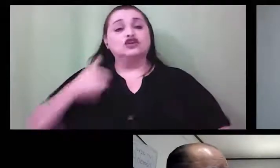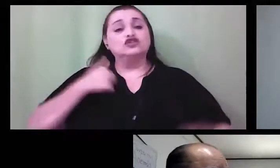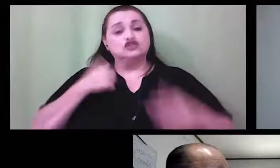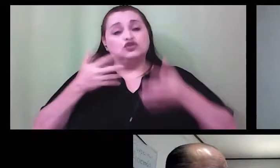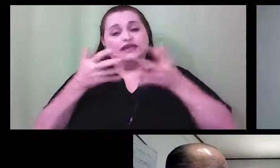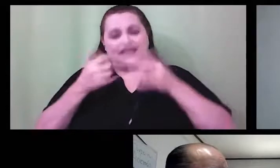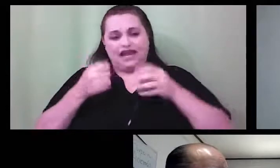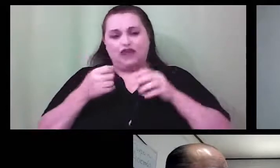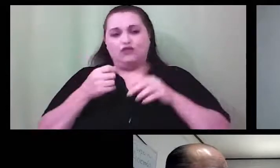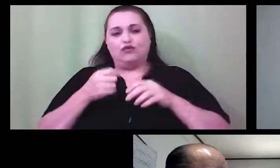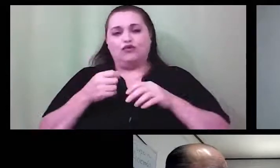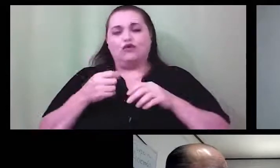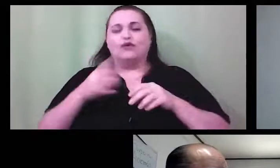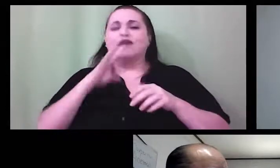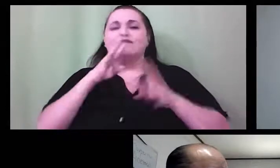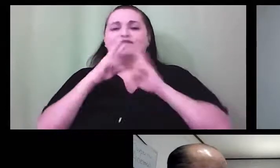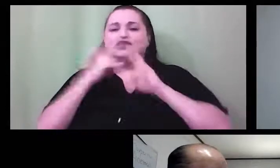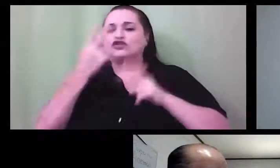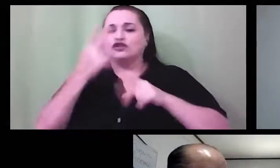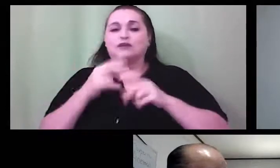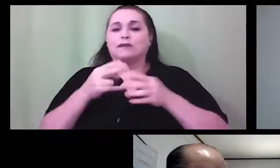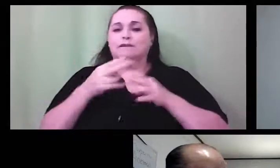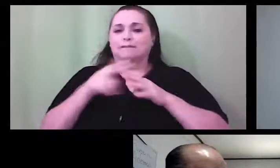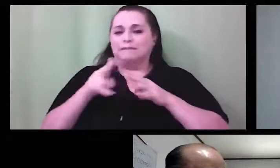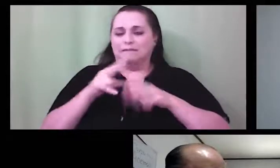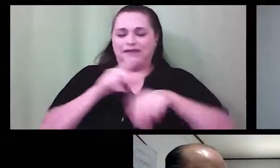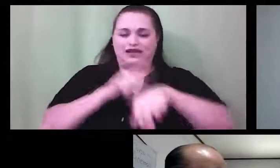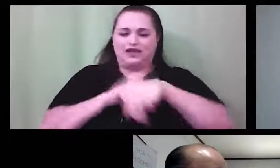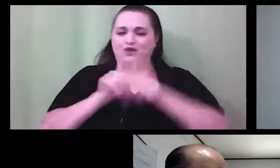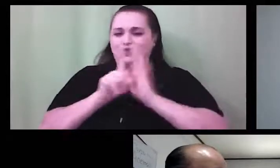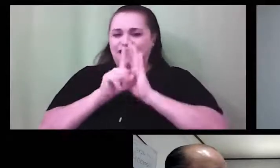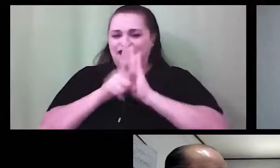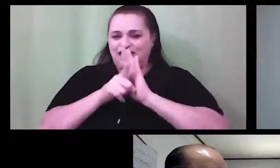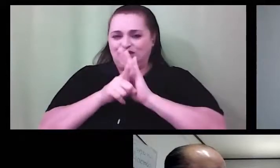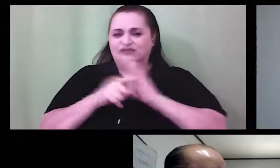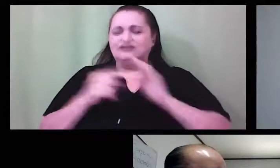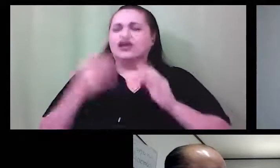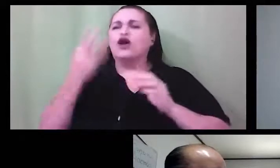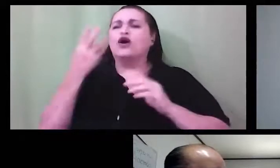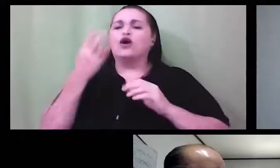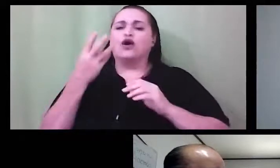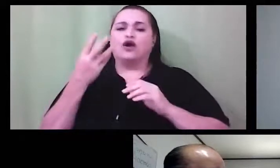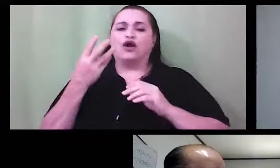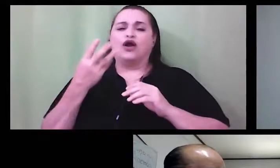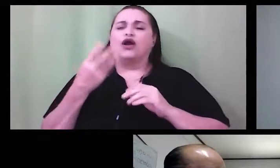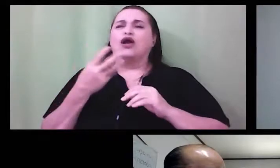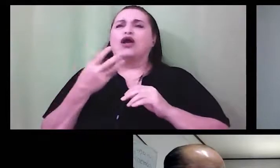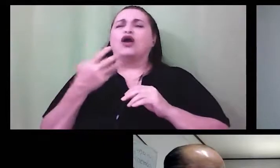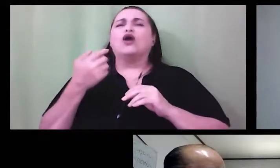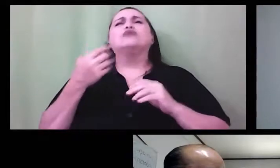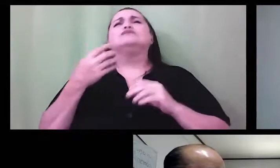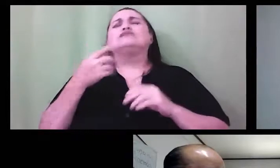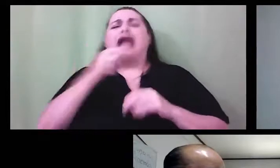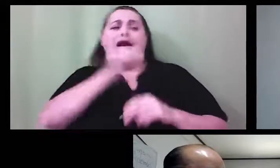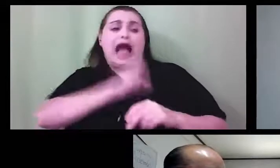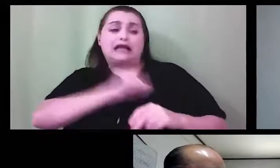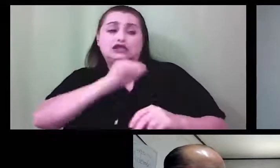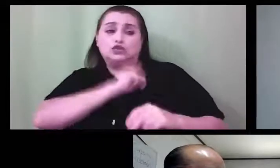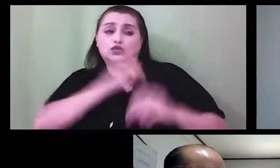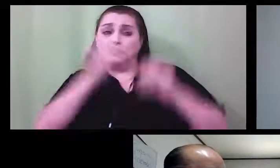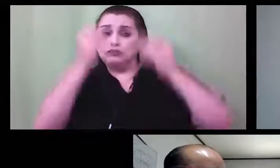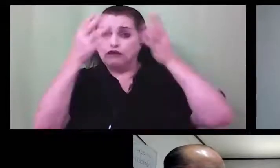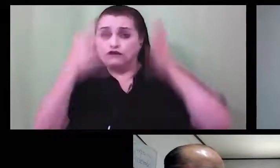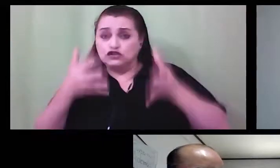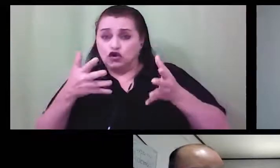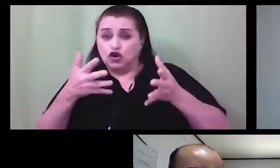2 minutitos, nada más. Róbese los 2 minutitos. ¿De cuánto un docente o la actitud de un profesor